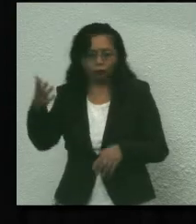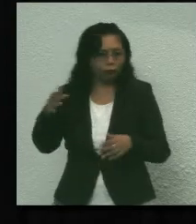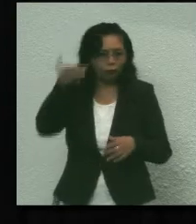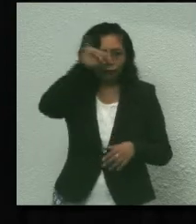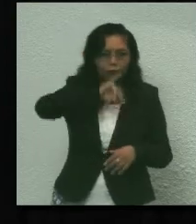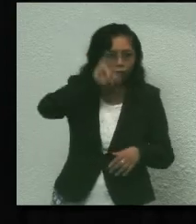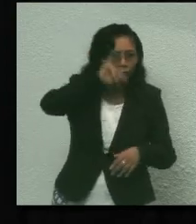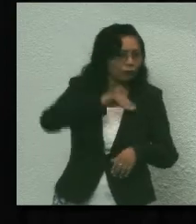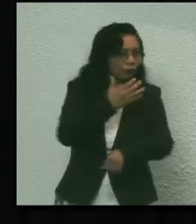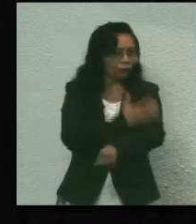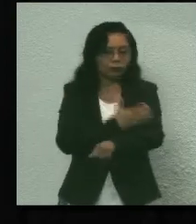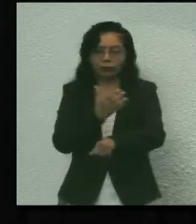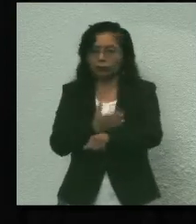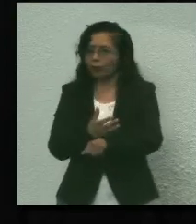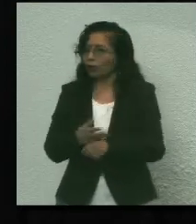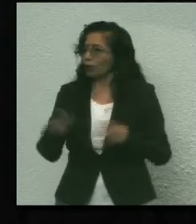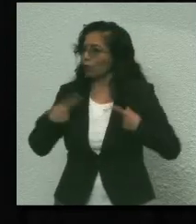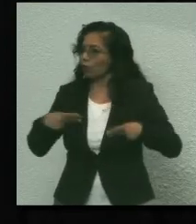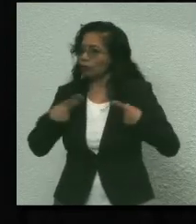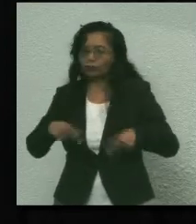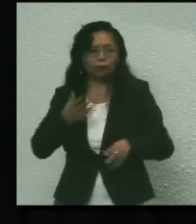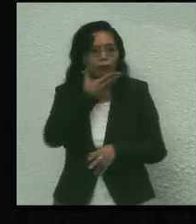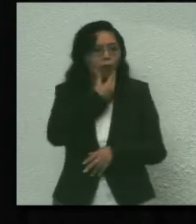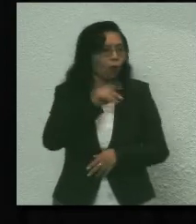acompañan y al público en general.